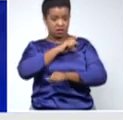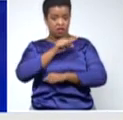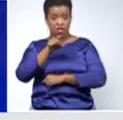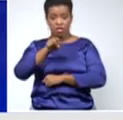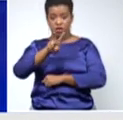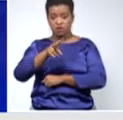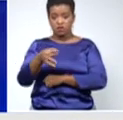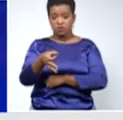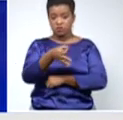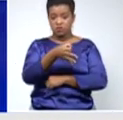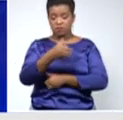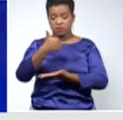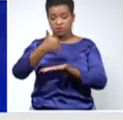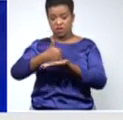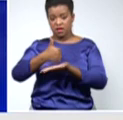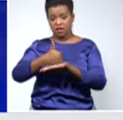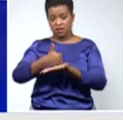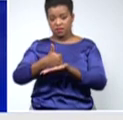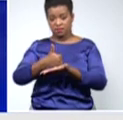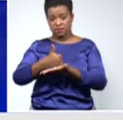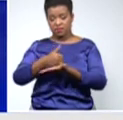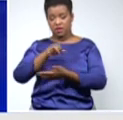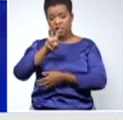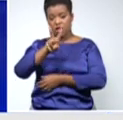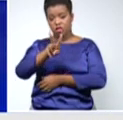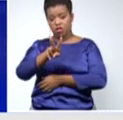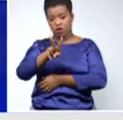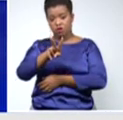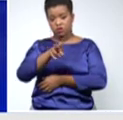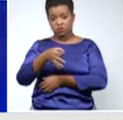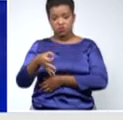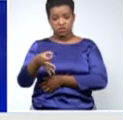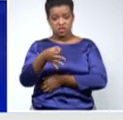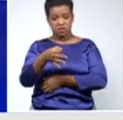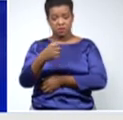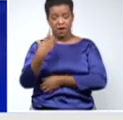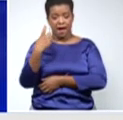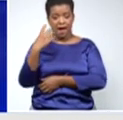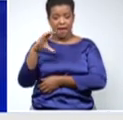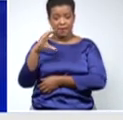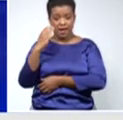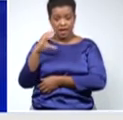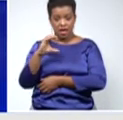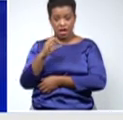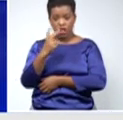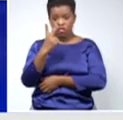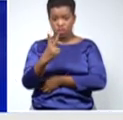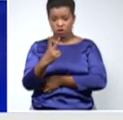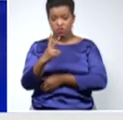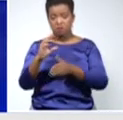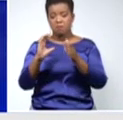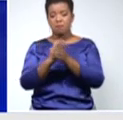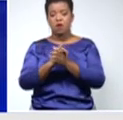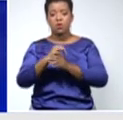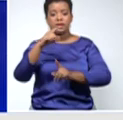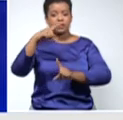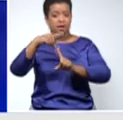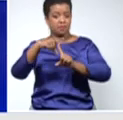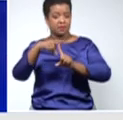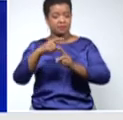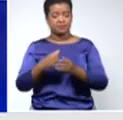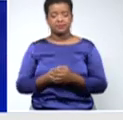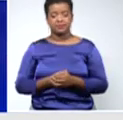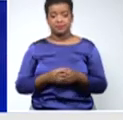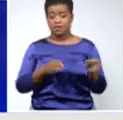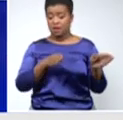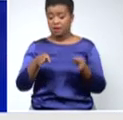de Guantánamo, 2 en Caimanera y 2 en Manuel Tame. Y el municipio especial